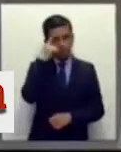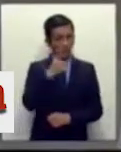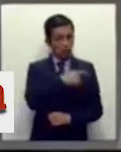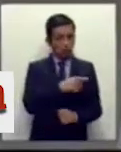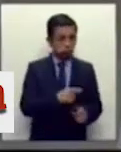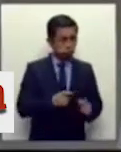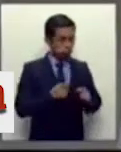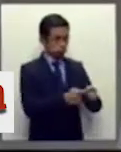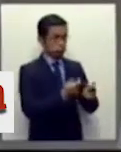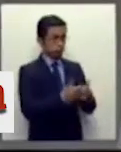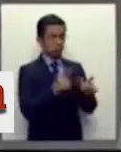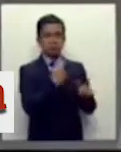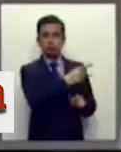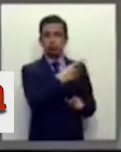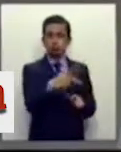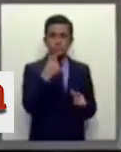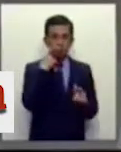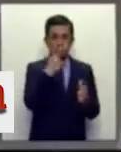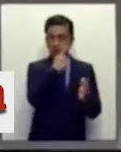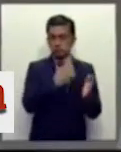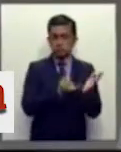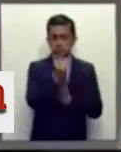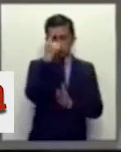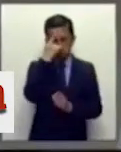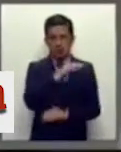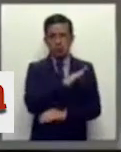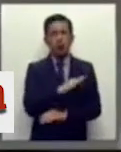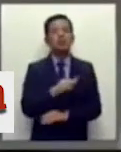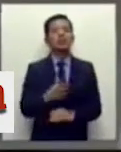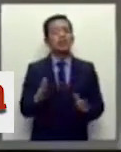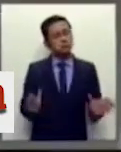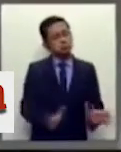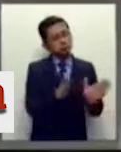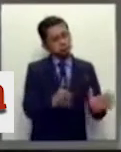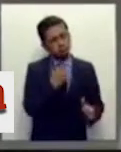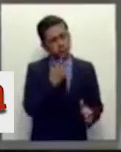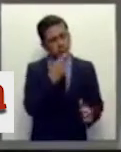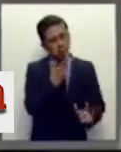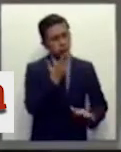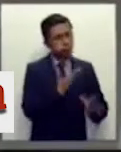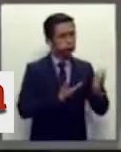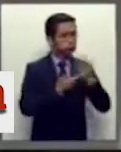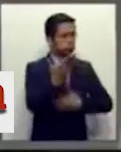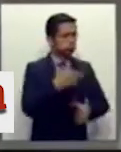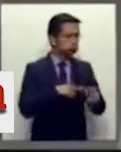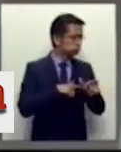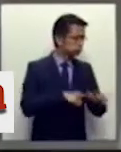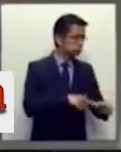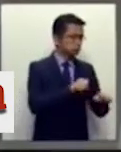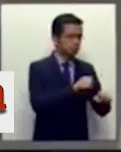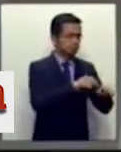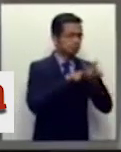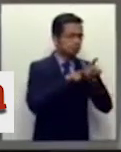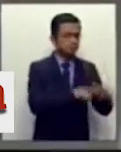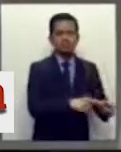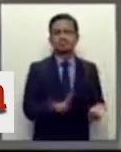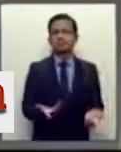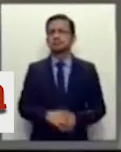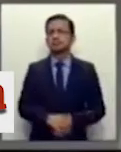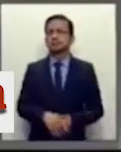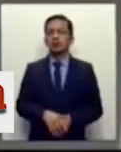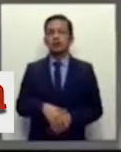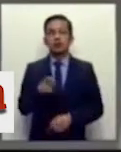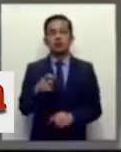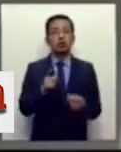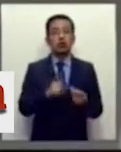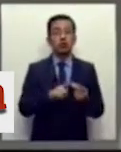decisiones para favorecer el desarrollo sustentable y mejora de las condiciones de vida, particularmente en el caso